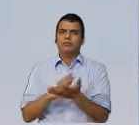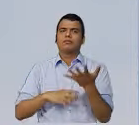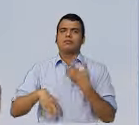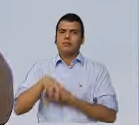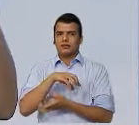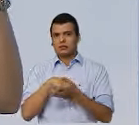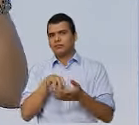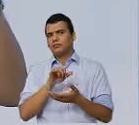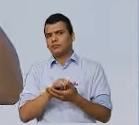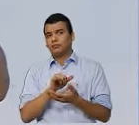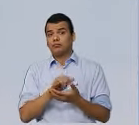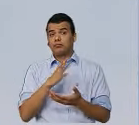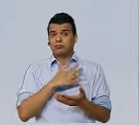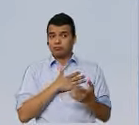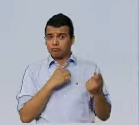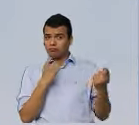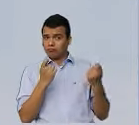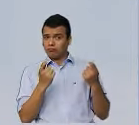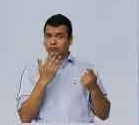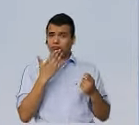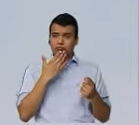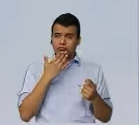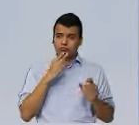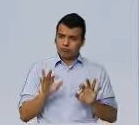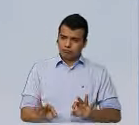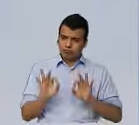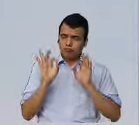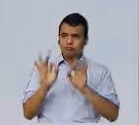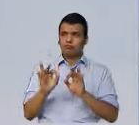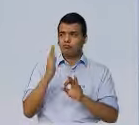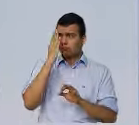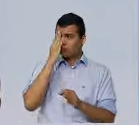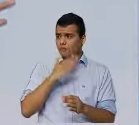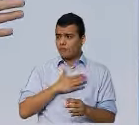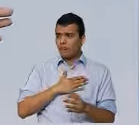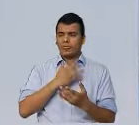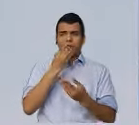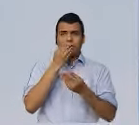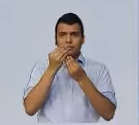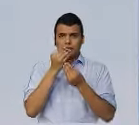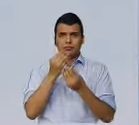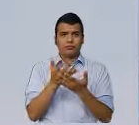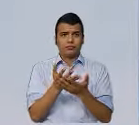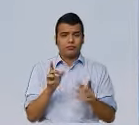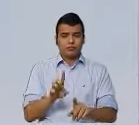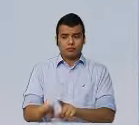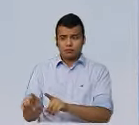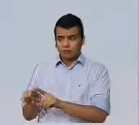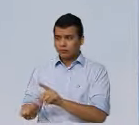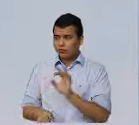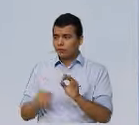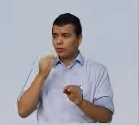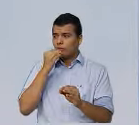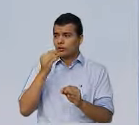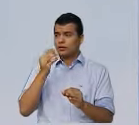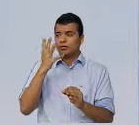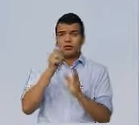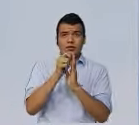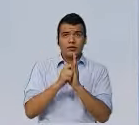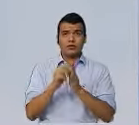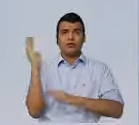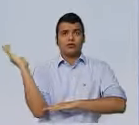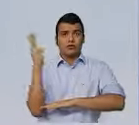En cambio, si mantenemos unos niveles mucho más basales y estamos comiendo, hacemos las 5 comidas durante el día, pues nuestras